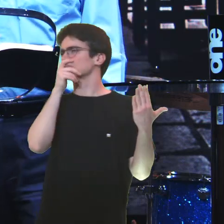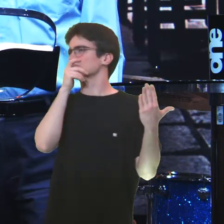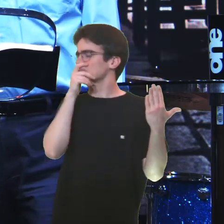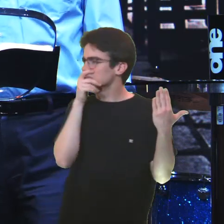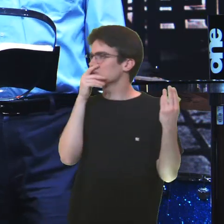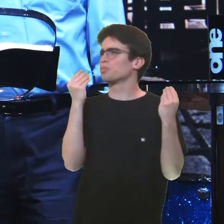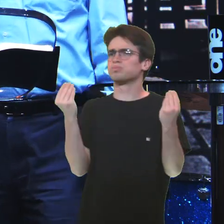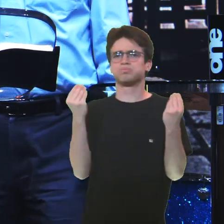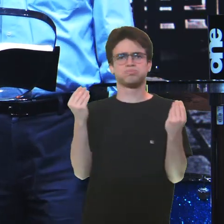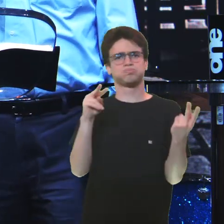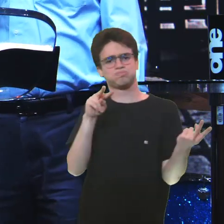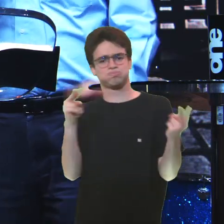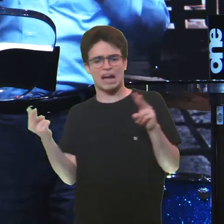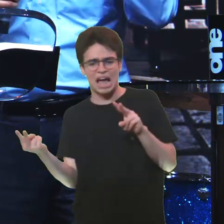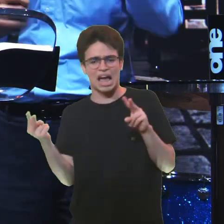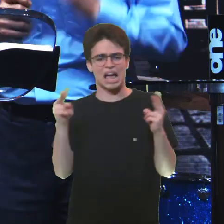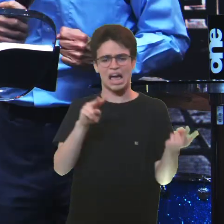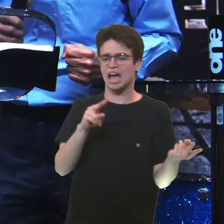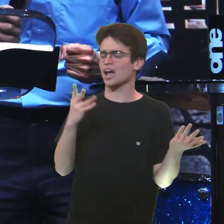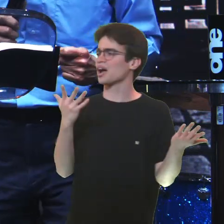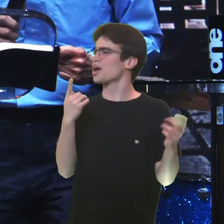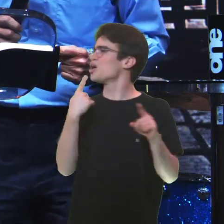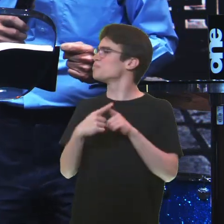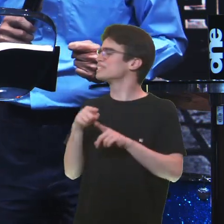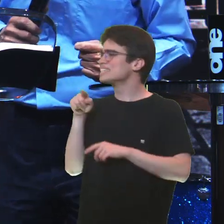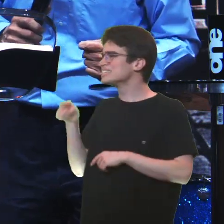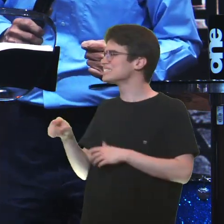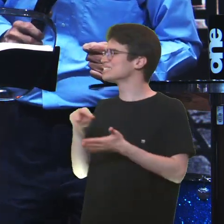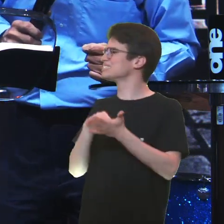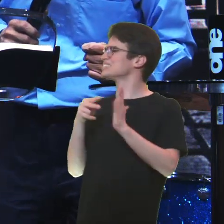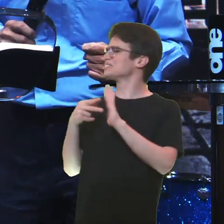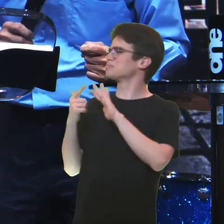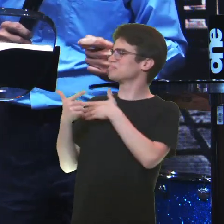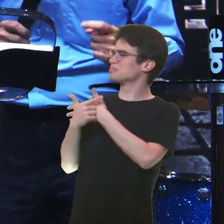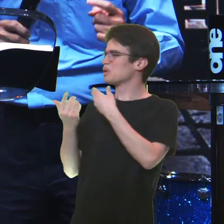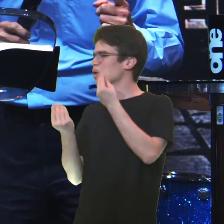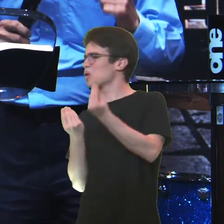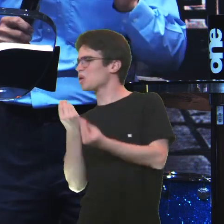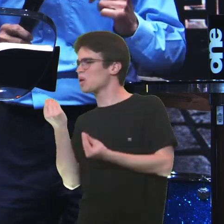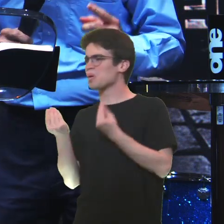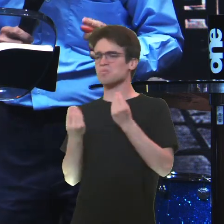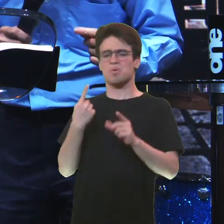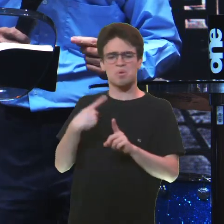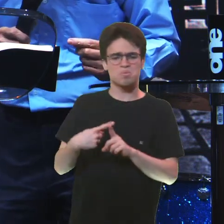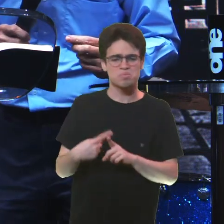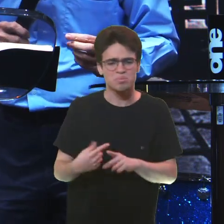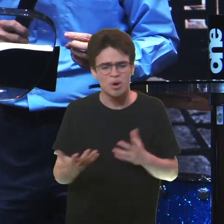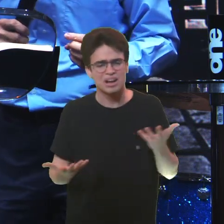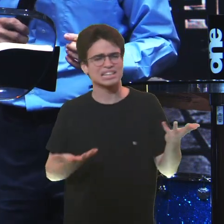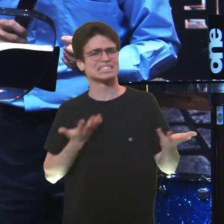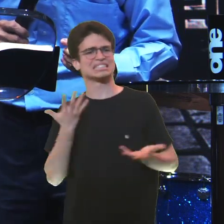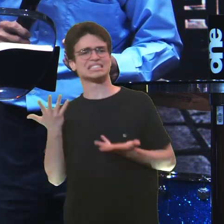misión. mas essa é a missão. ¿Por qué razón? Qual o motivo? Por que razão? Porque le dice, Porque ele lhes